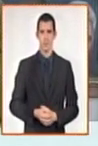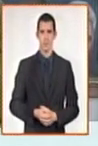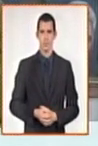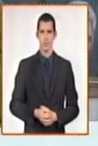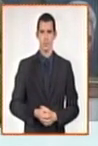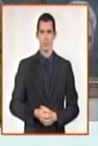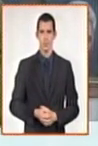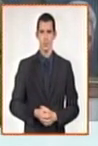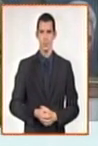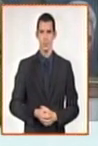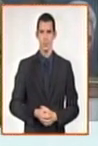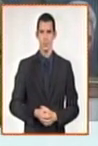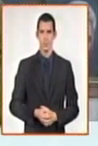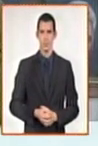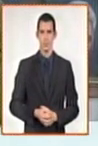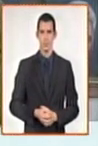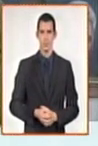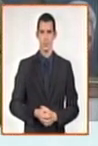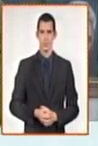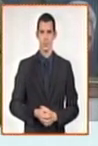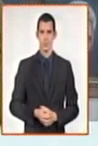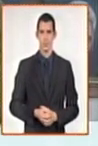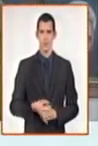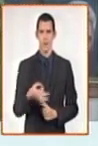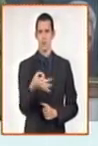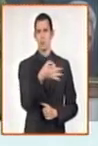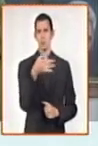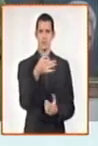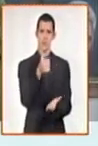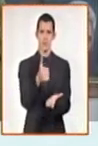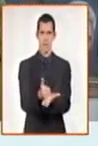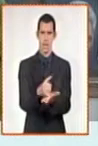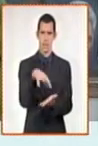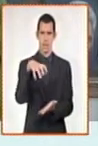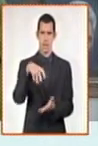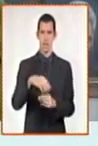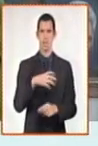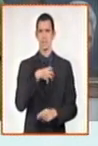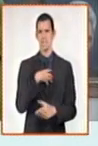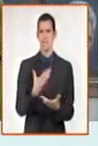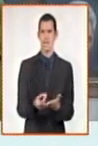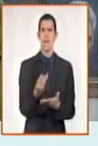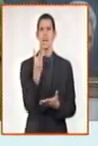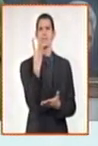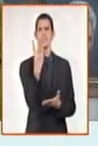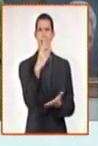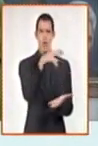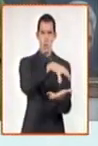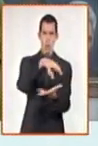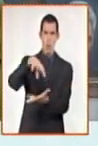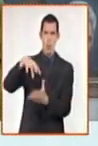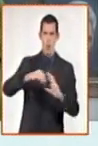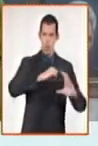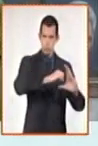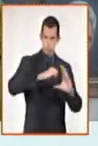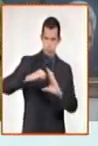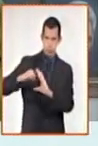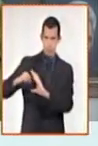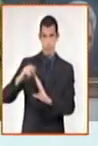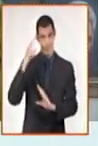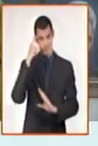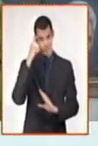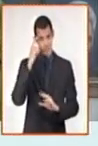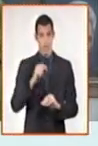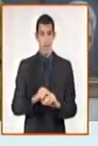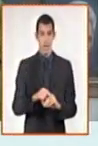provincia, el propio municipio cabecera que tiene tres conductoras. Hoy tenemos de los 17 motores que tienen estas